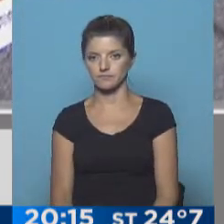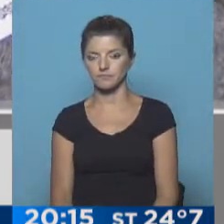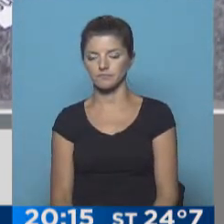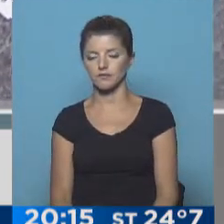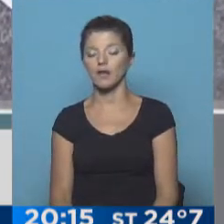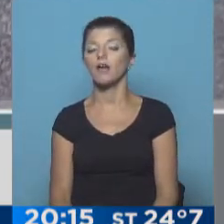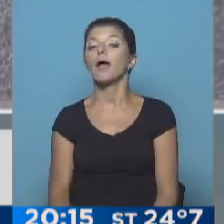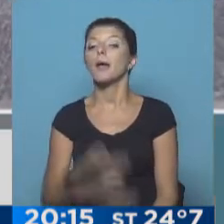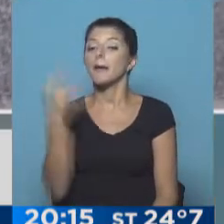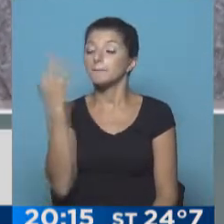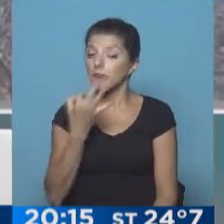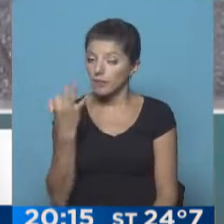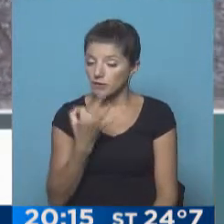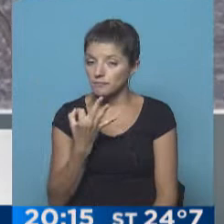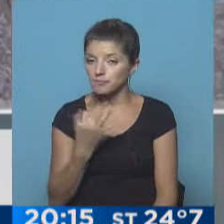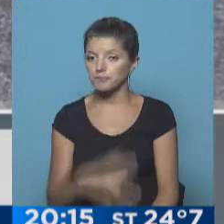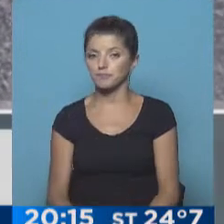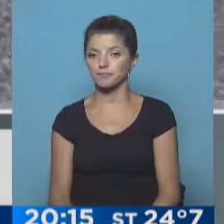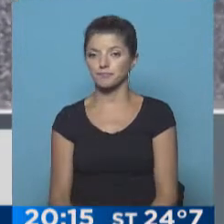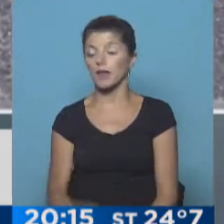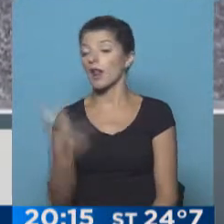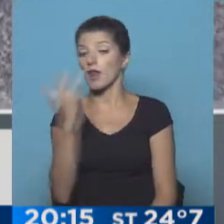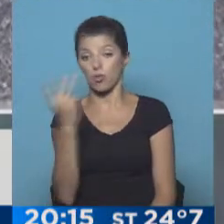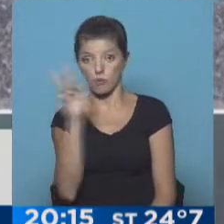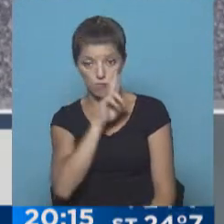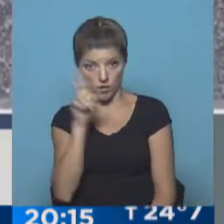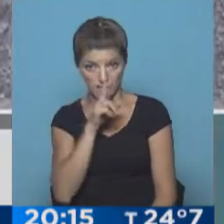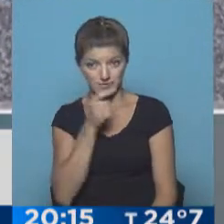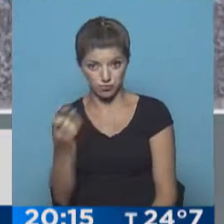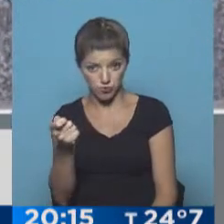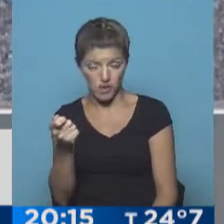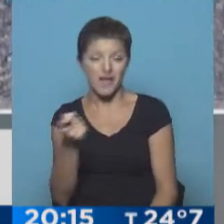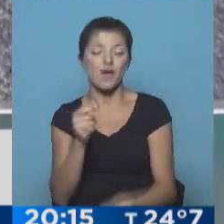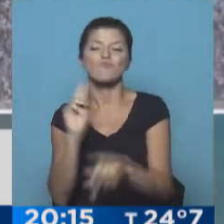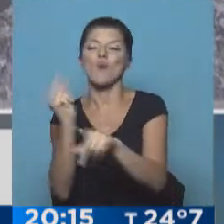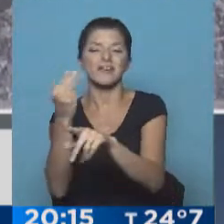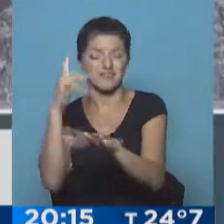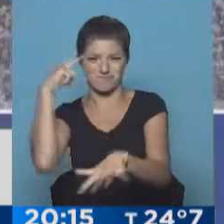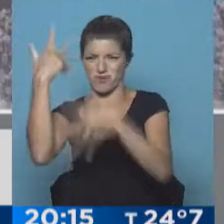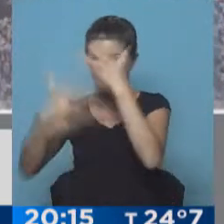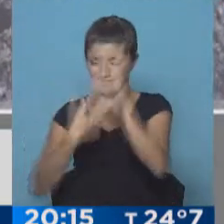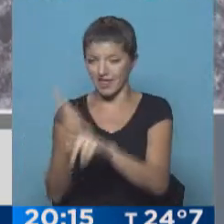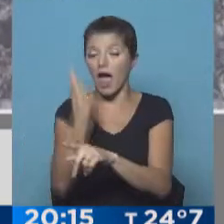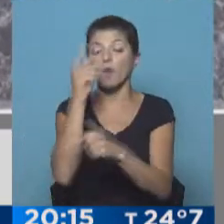las dos chicas fueron, digamos, asesinadas dentro de una muerte violenta, ¿no es cierto? Una por golpes,